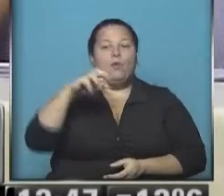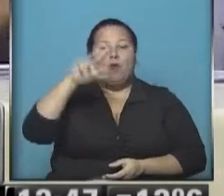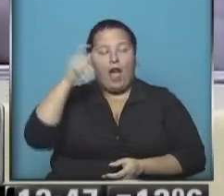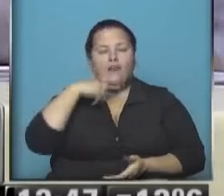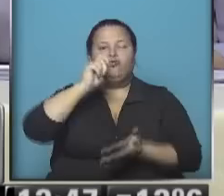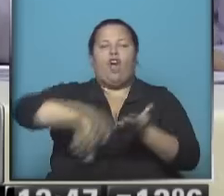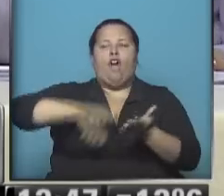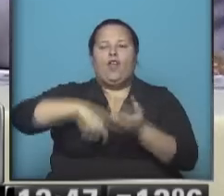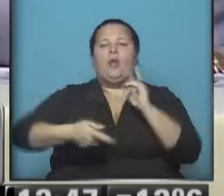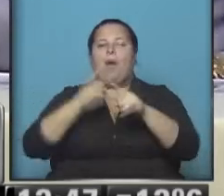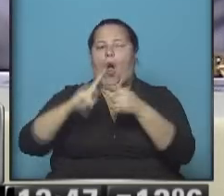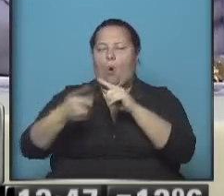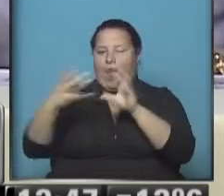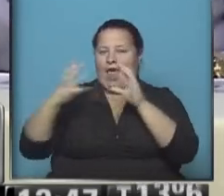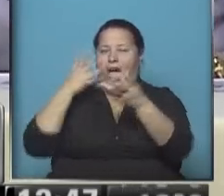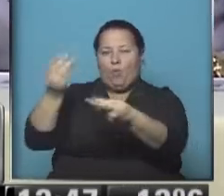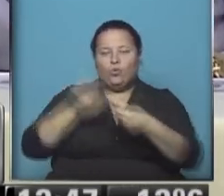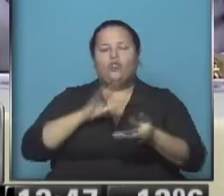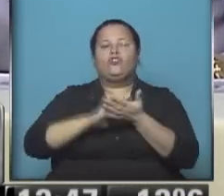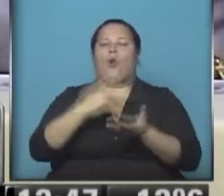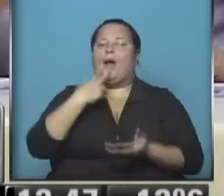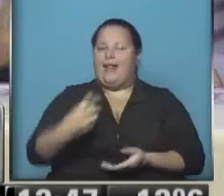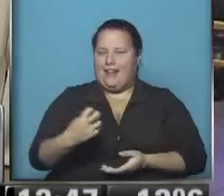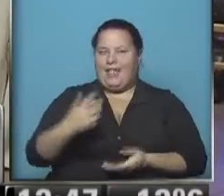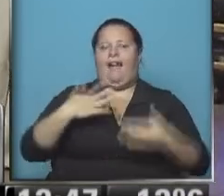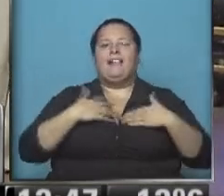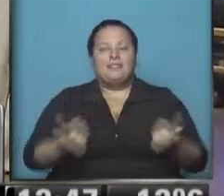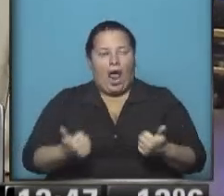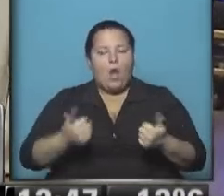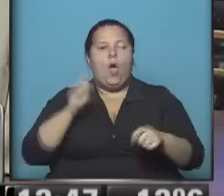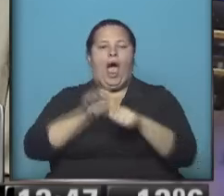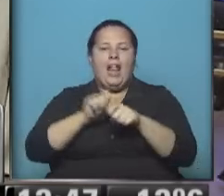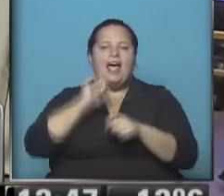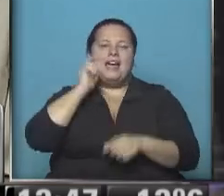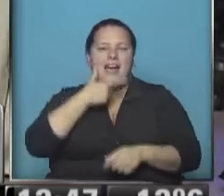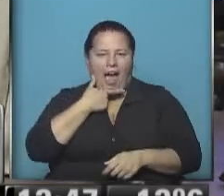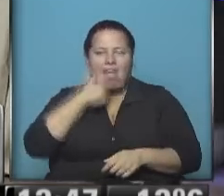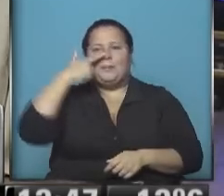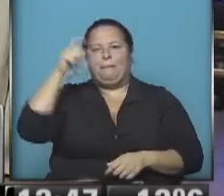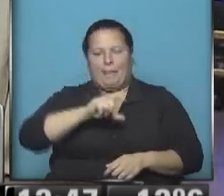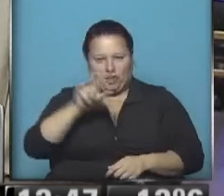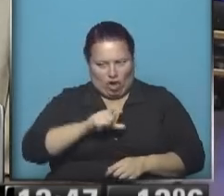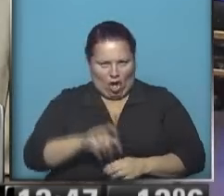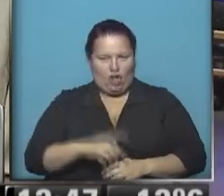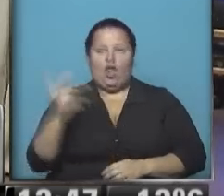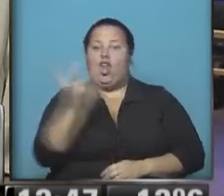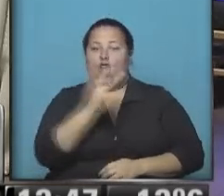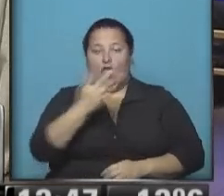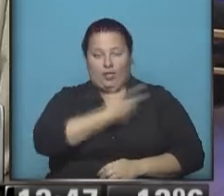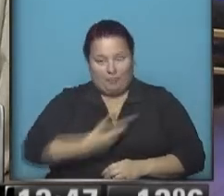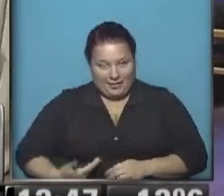varios convenios de cooperación en materia energética, salud, obras públicas, gas y petróleo. Ambos